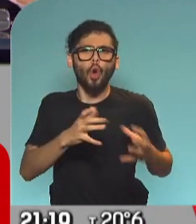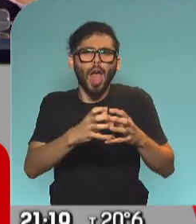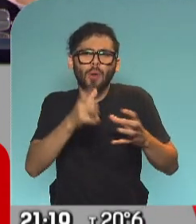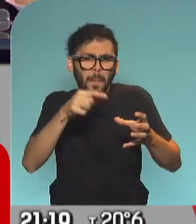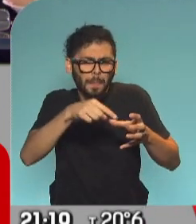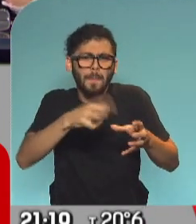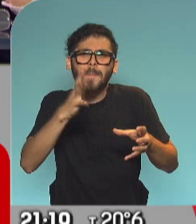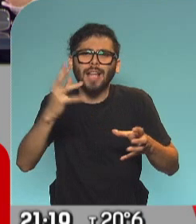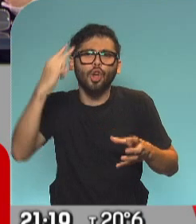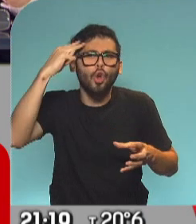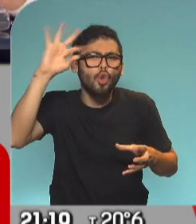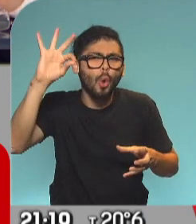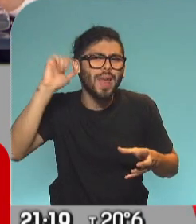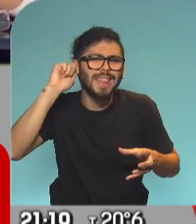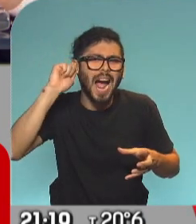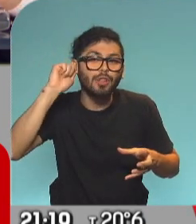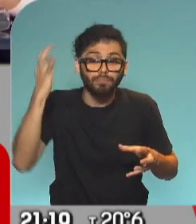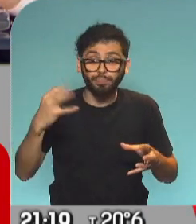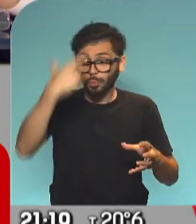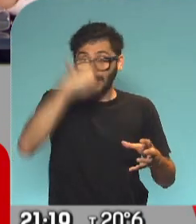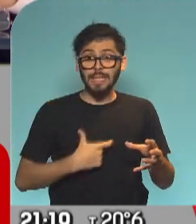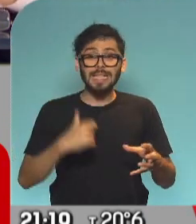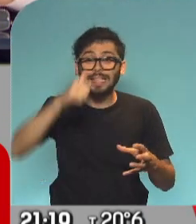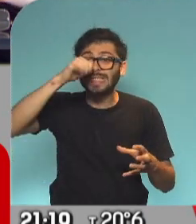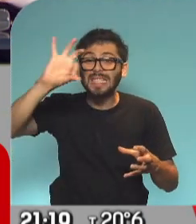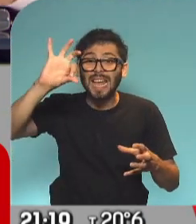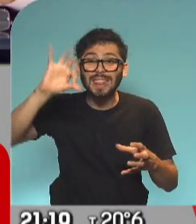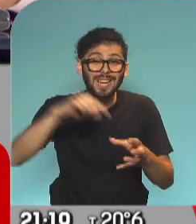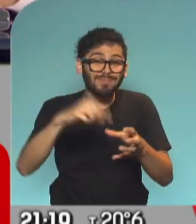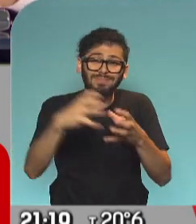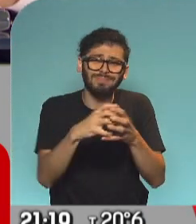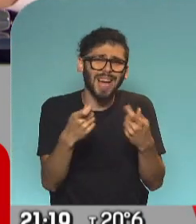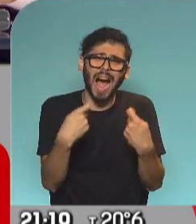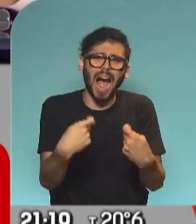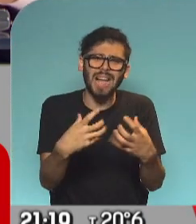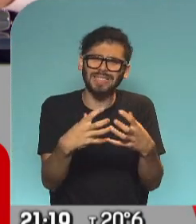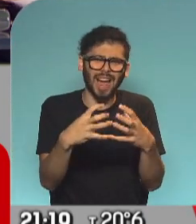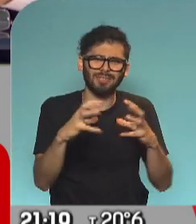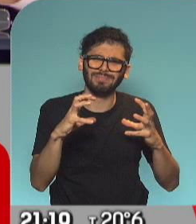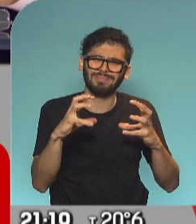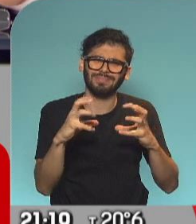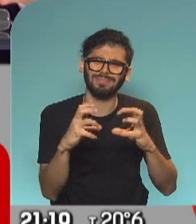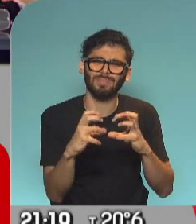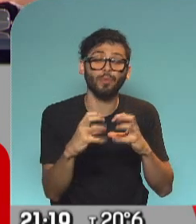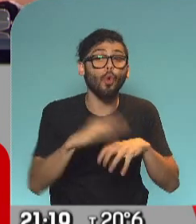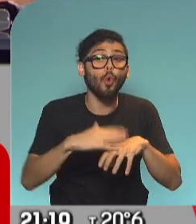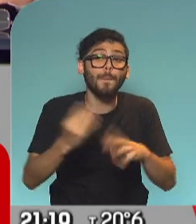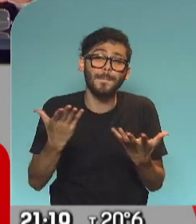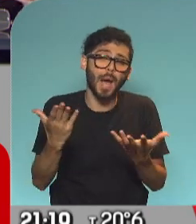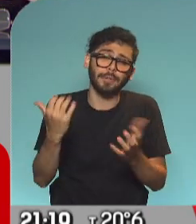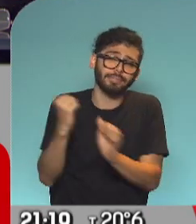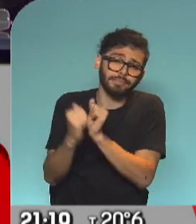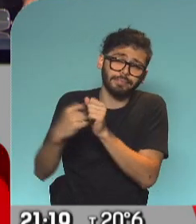edad. Maradona murió a los 60, es decir, que era un corazón muy desvencijado, producto de toda su